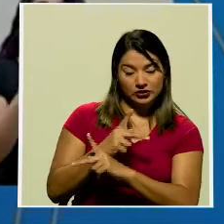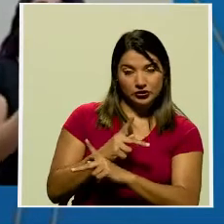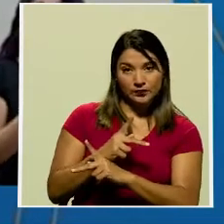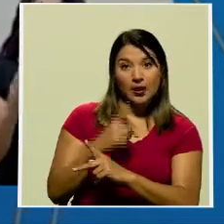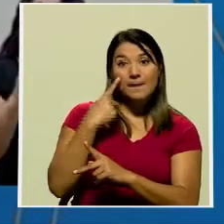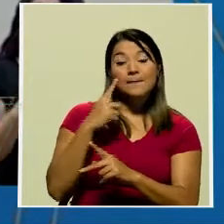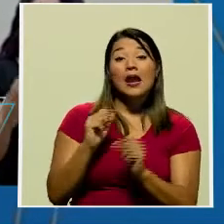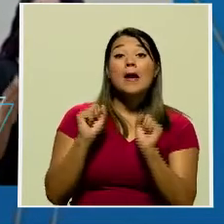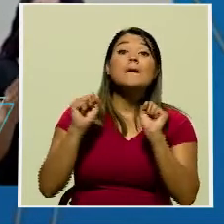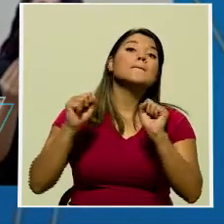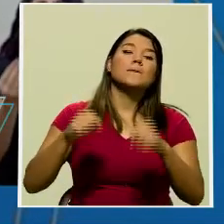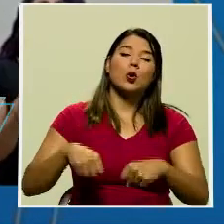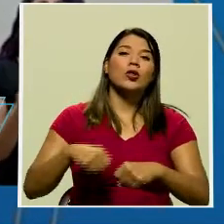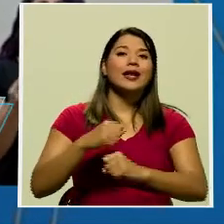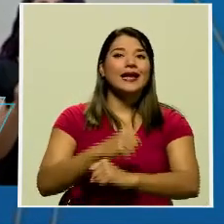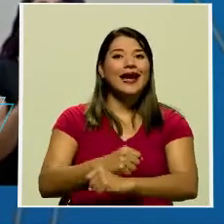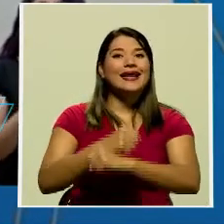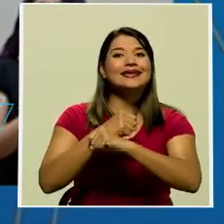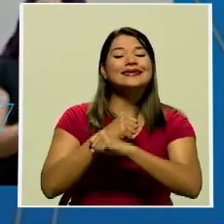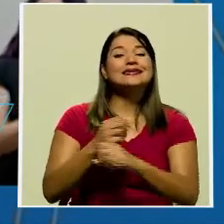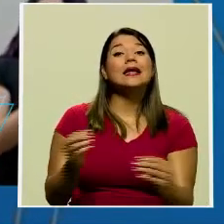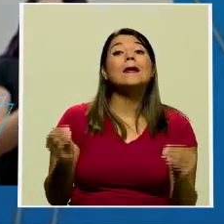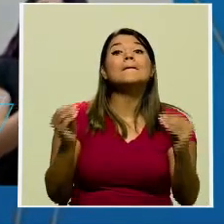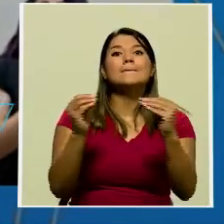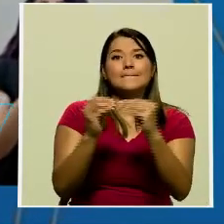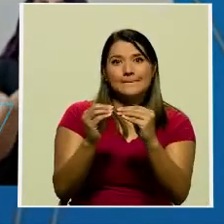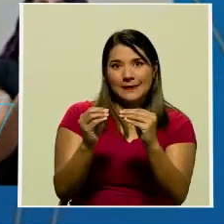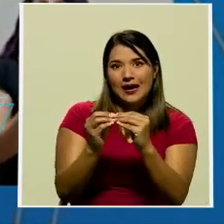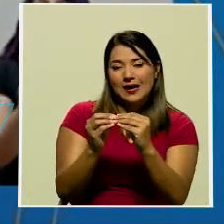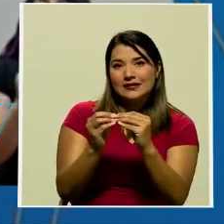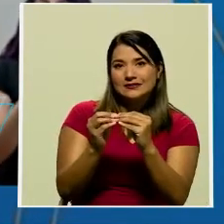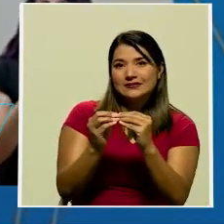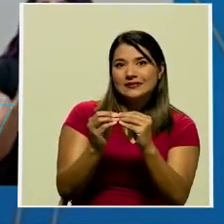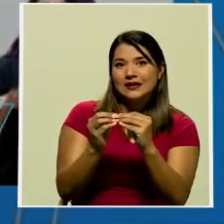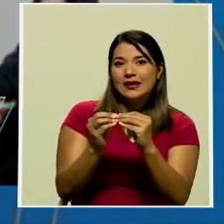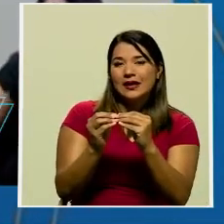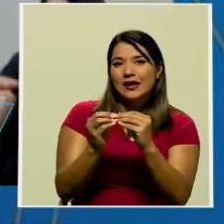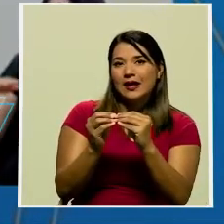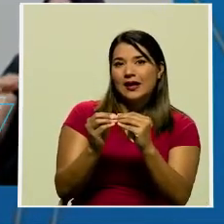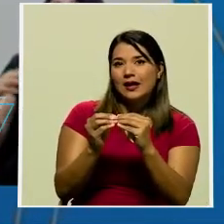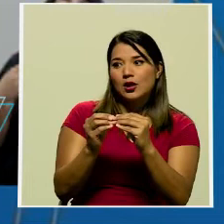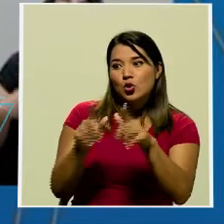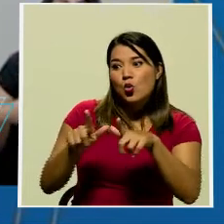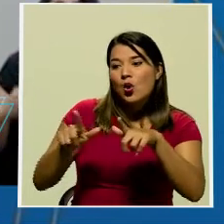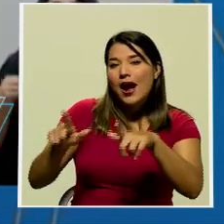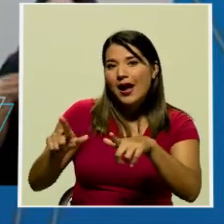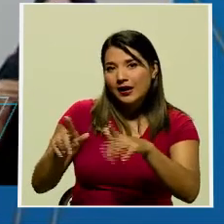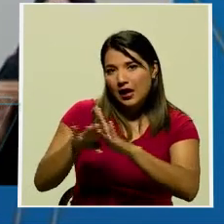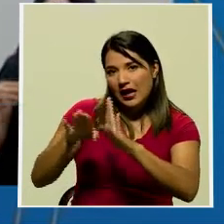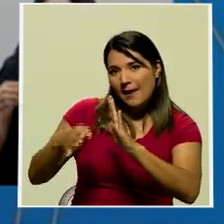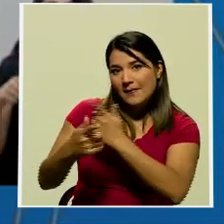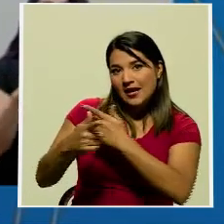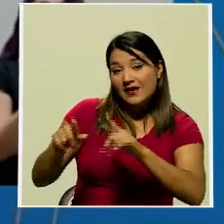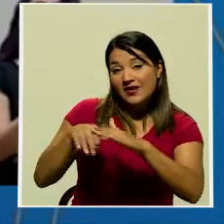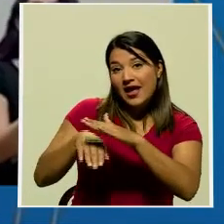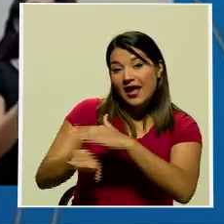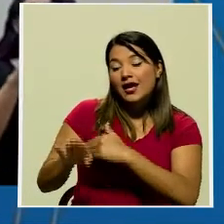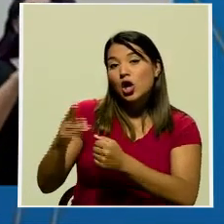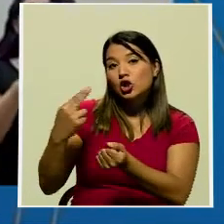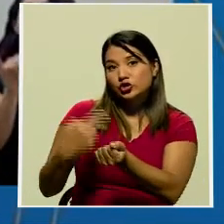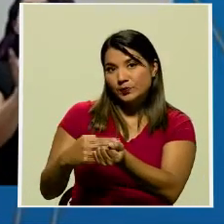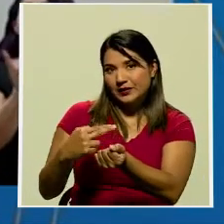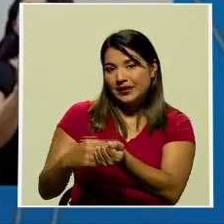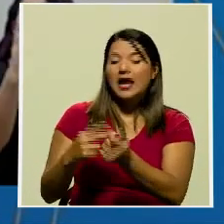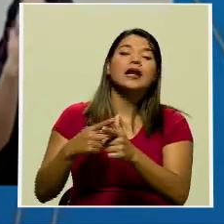para poder garantizar aún más holgura de los servicios hospitalarios, para febrero se mantiene la restricción